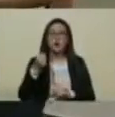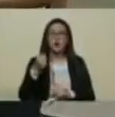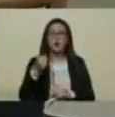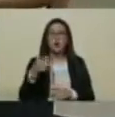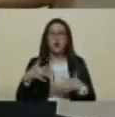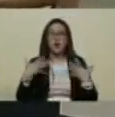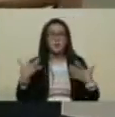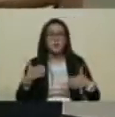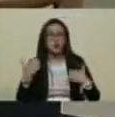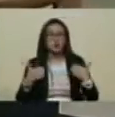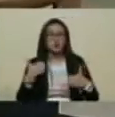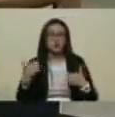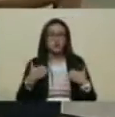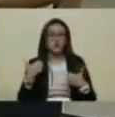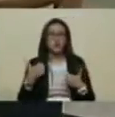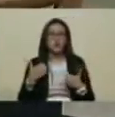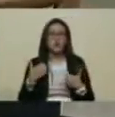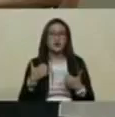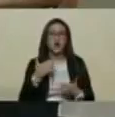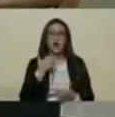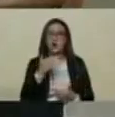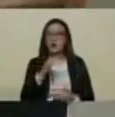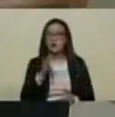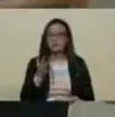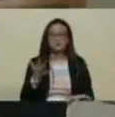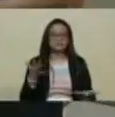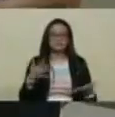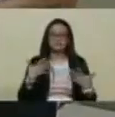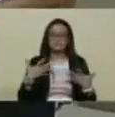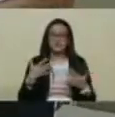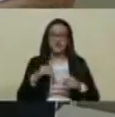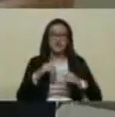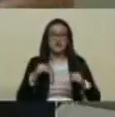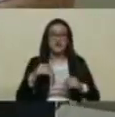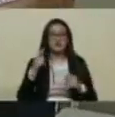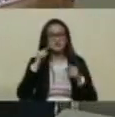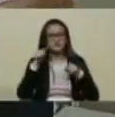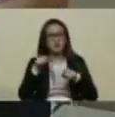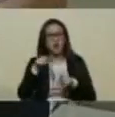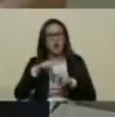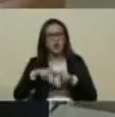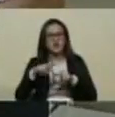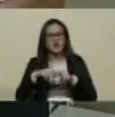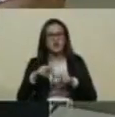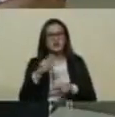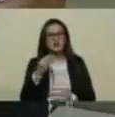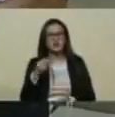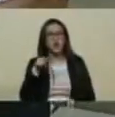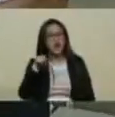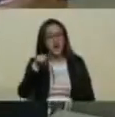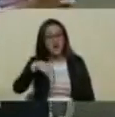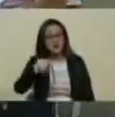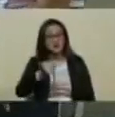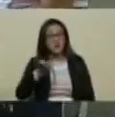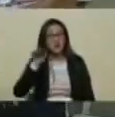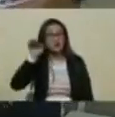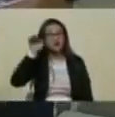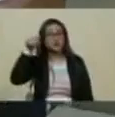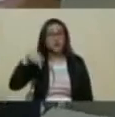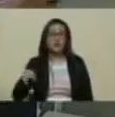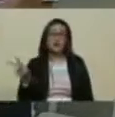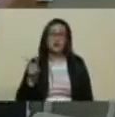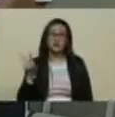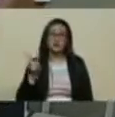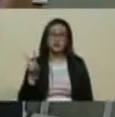una emoción, es algo que no tiene nombre para los niños, para ellos, que ellos son el futuro de nuestra